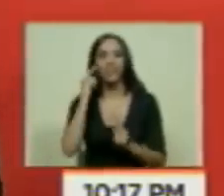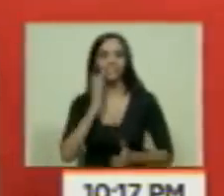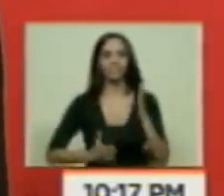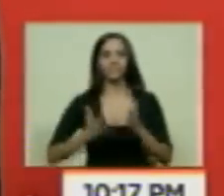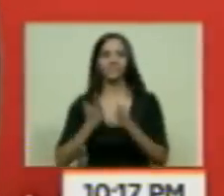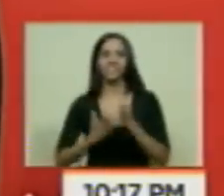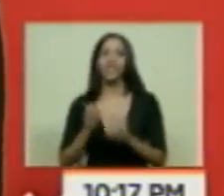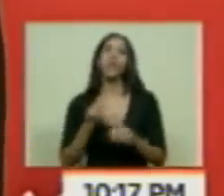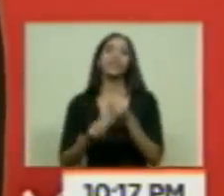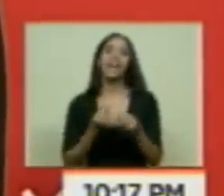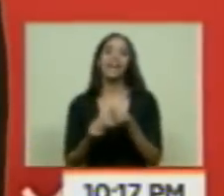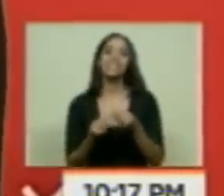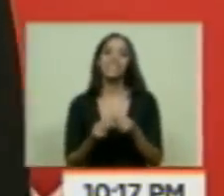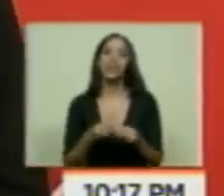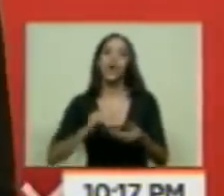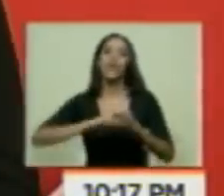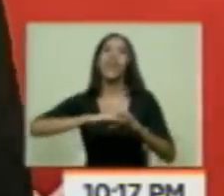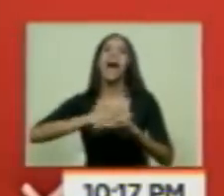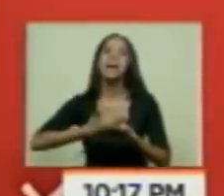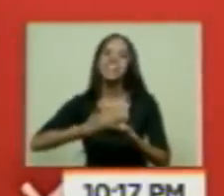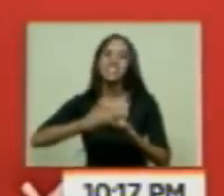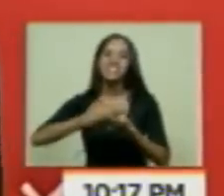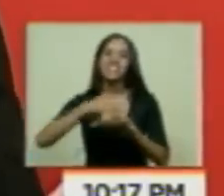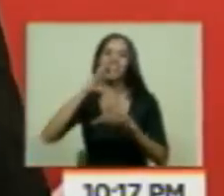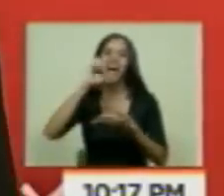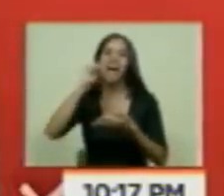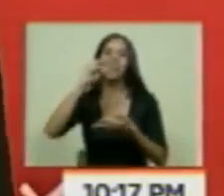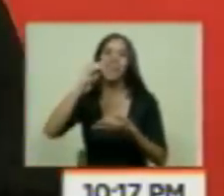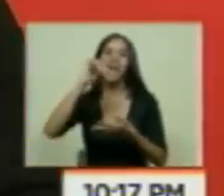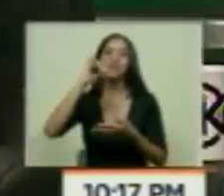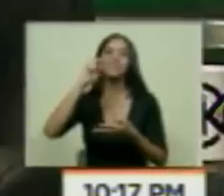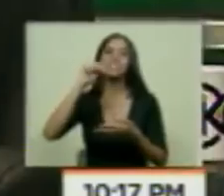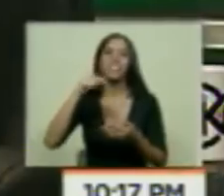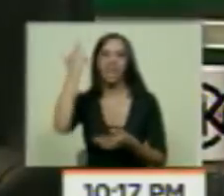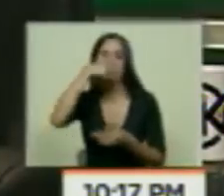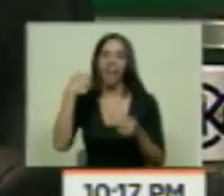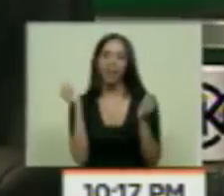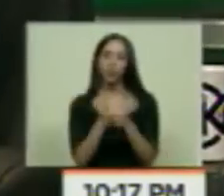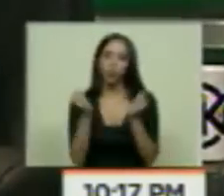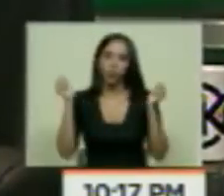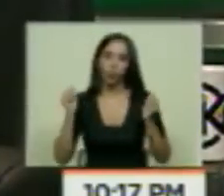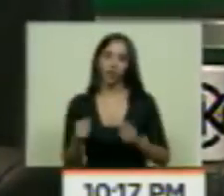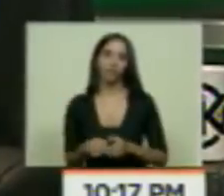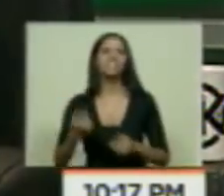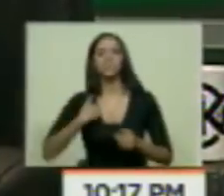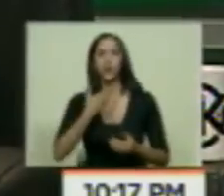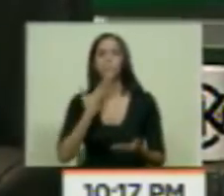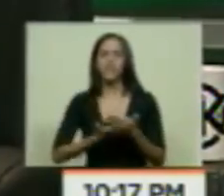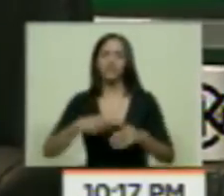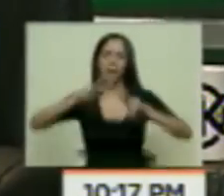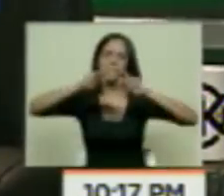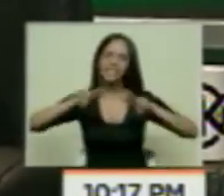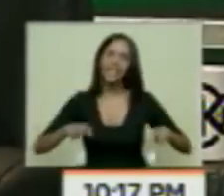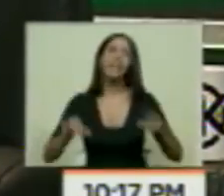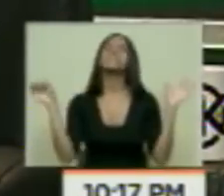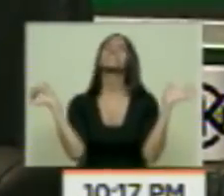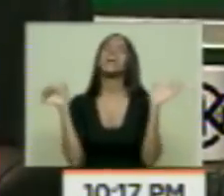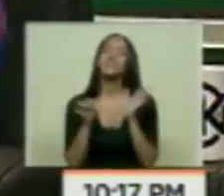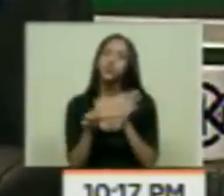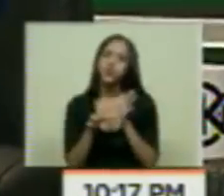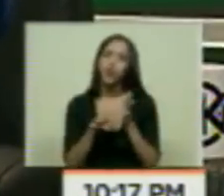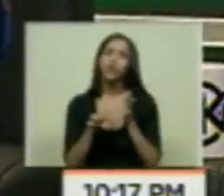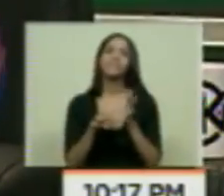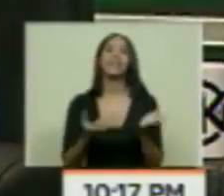están haciendo con una canallita. Eso sí son burda de pasado. Exijo una investigación, exijo una investigación de dónde